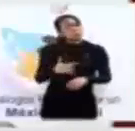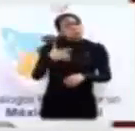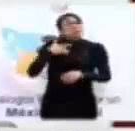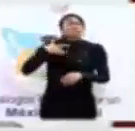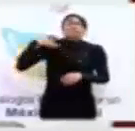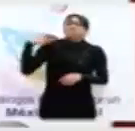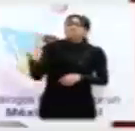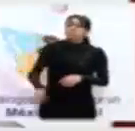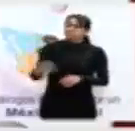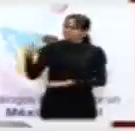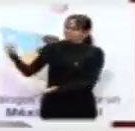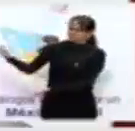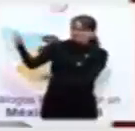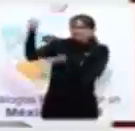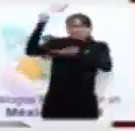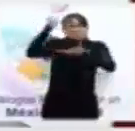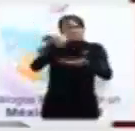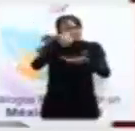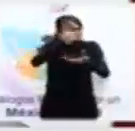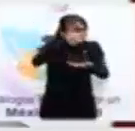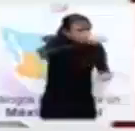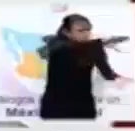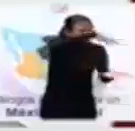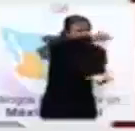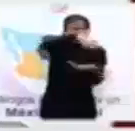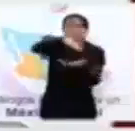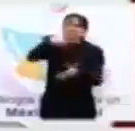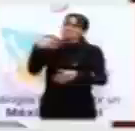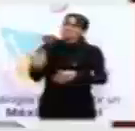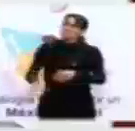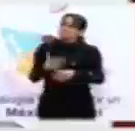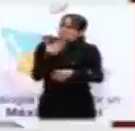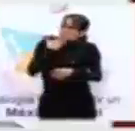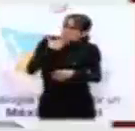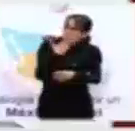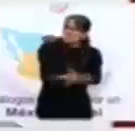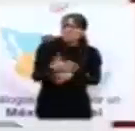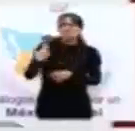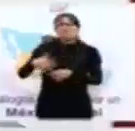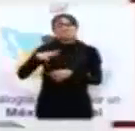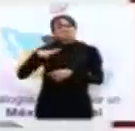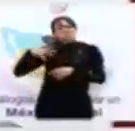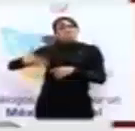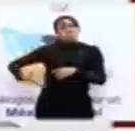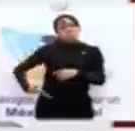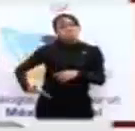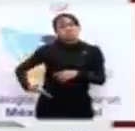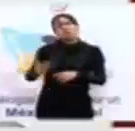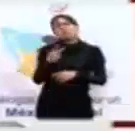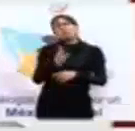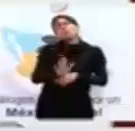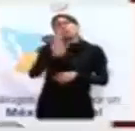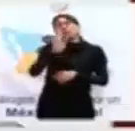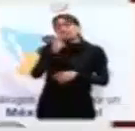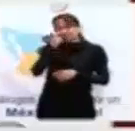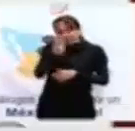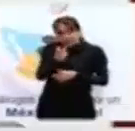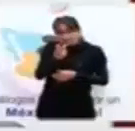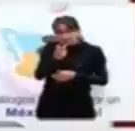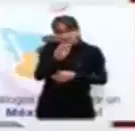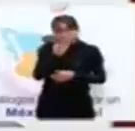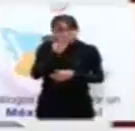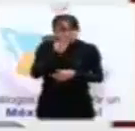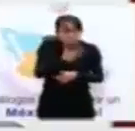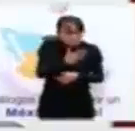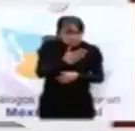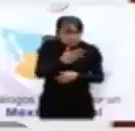dieron al sector, pero estamos viendo que no es un presupuesto eficiente, que se